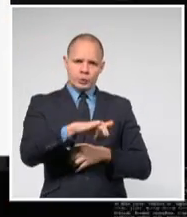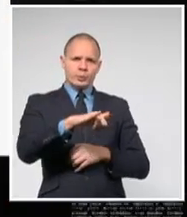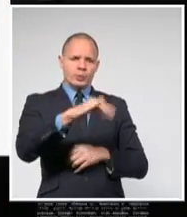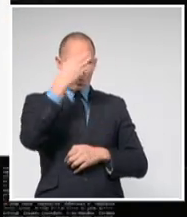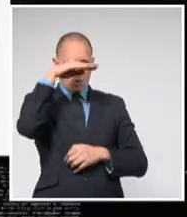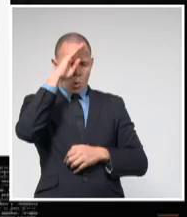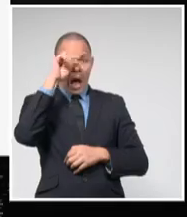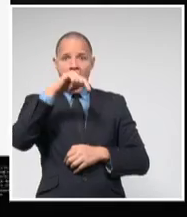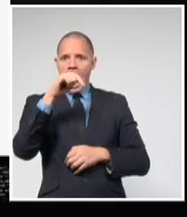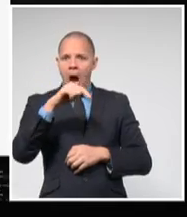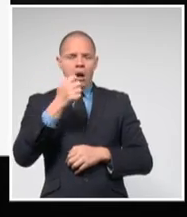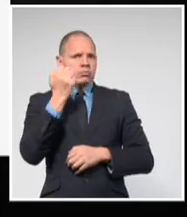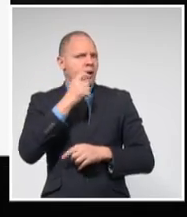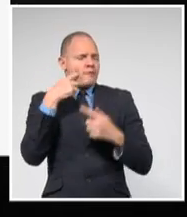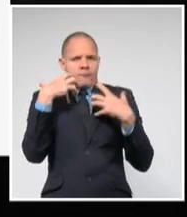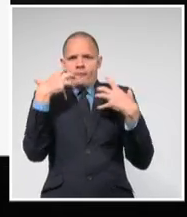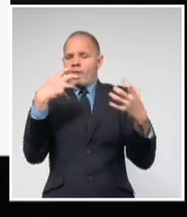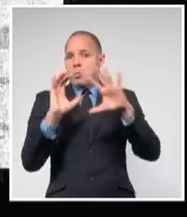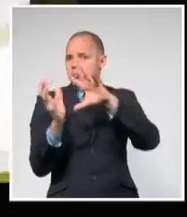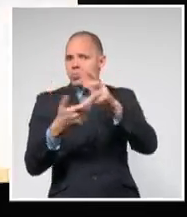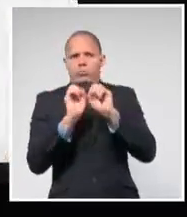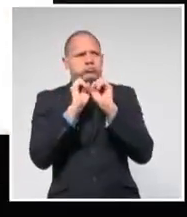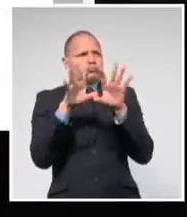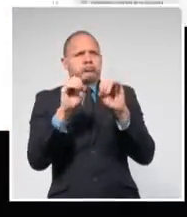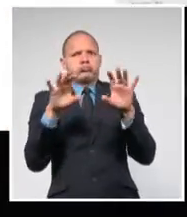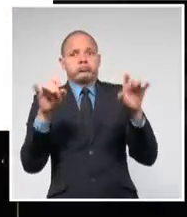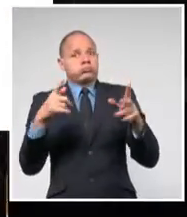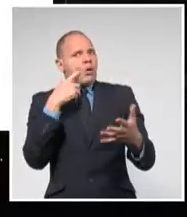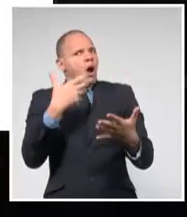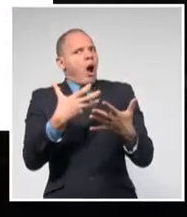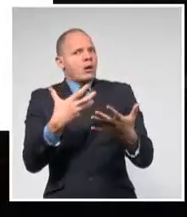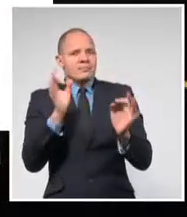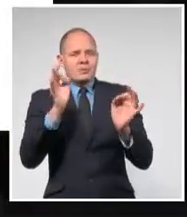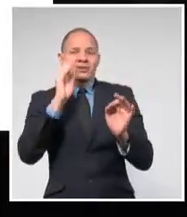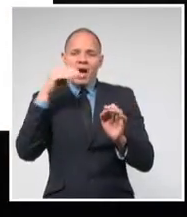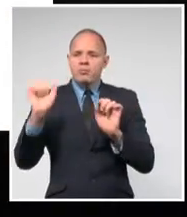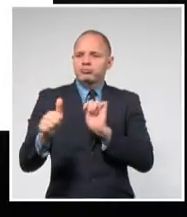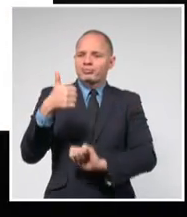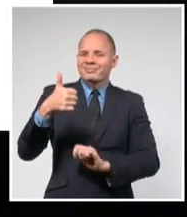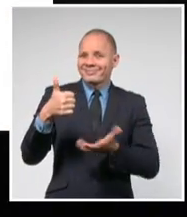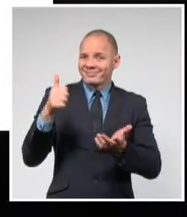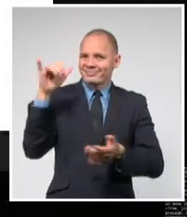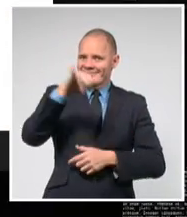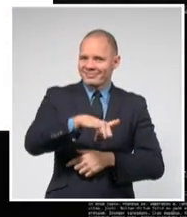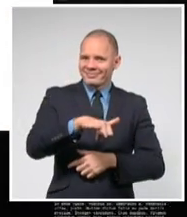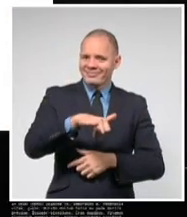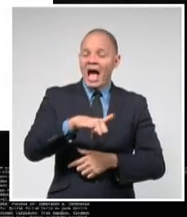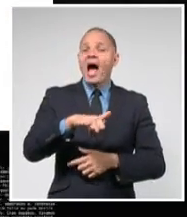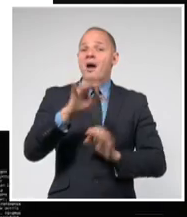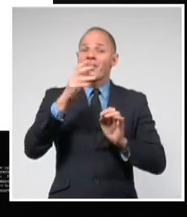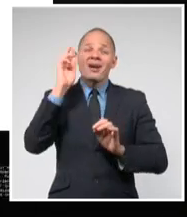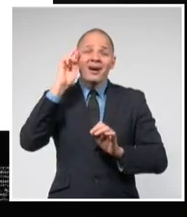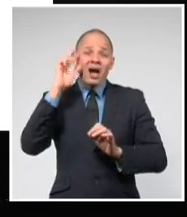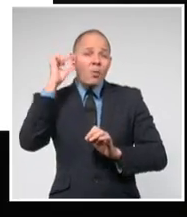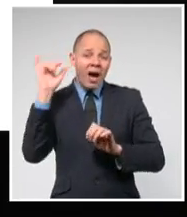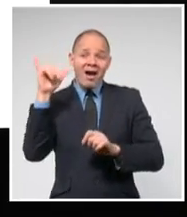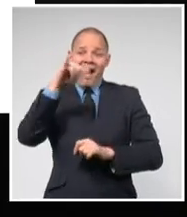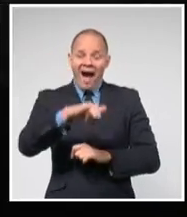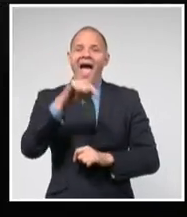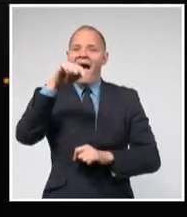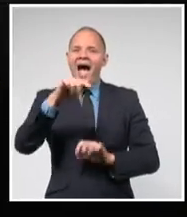mediática internacional. ¿Por qué? Porque la visita de Obama a Cuba está acompañada de un partido de béisbol en el cual se produce no solo el partido, sino una gran visita